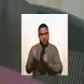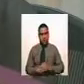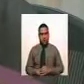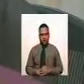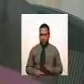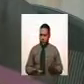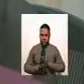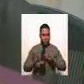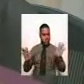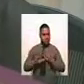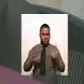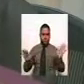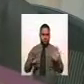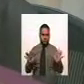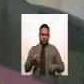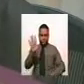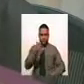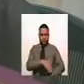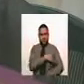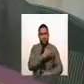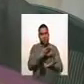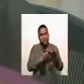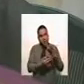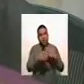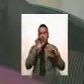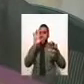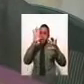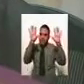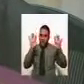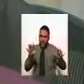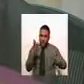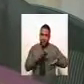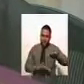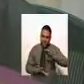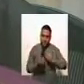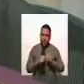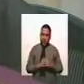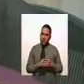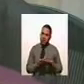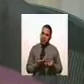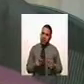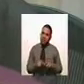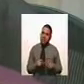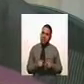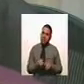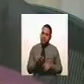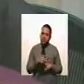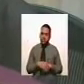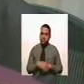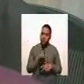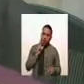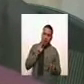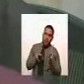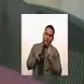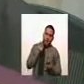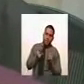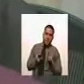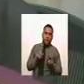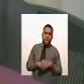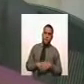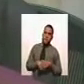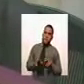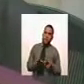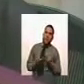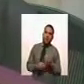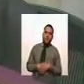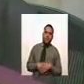no más de tener un Ministerio de Relaciones Exteriores dedicado solo a ser un observador pasivo de